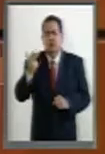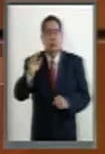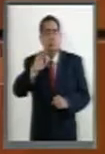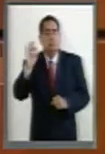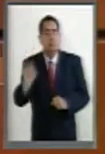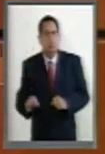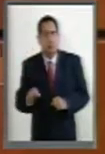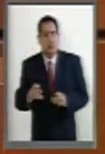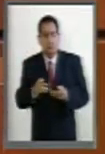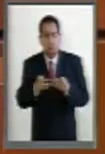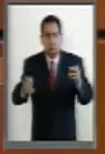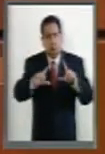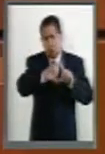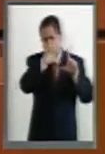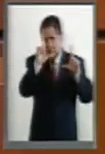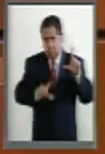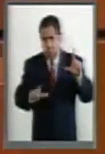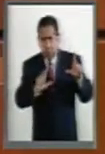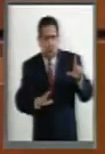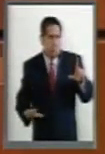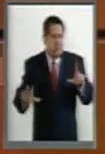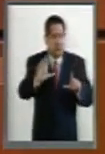50.8% del territorio nacional.